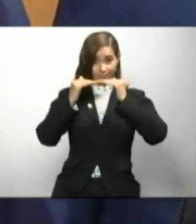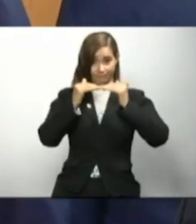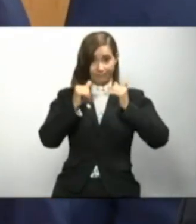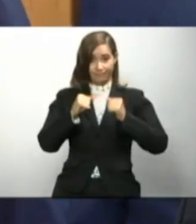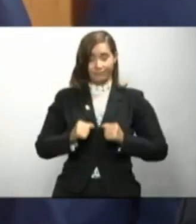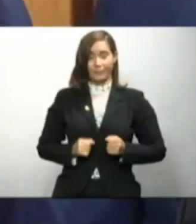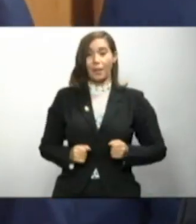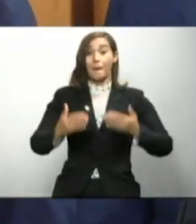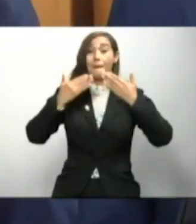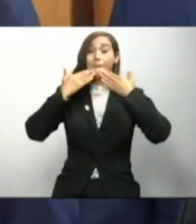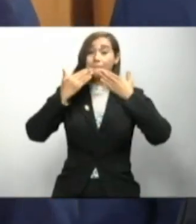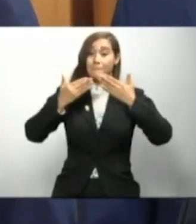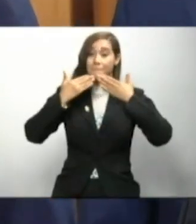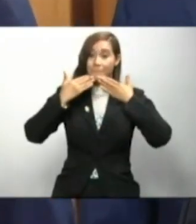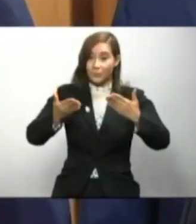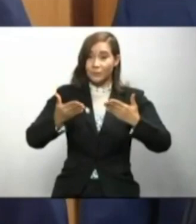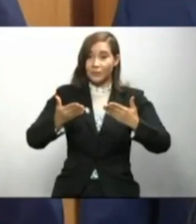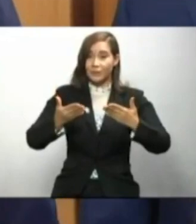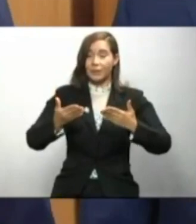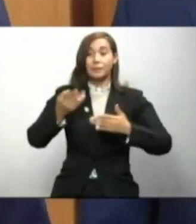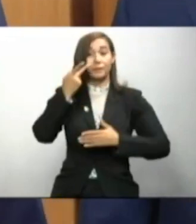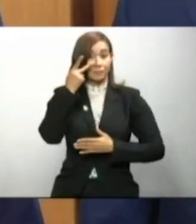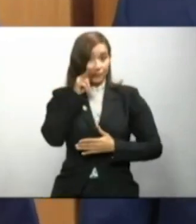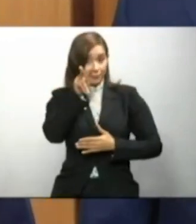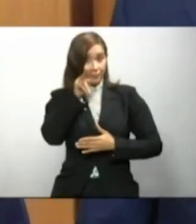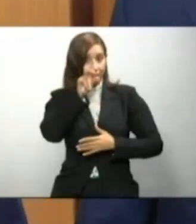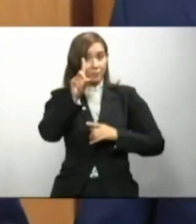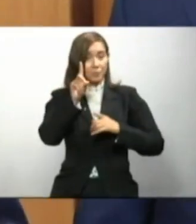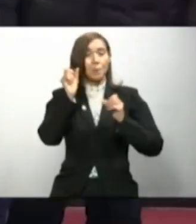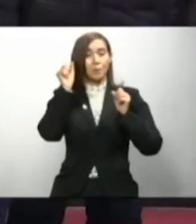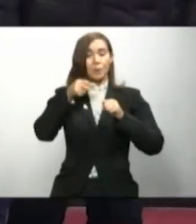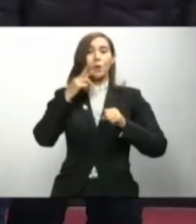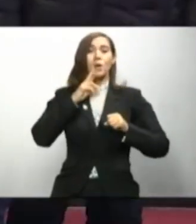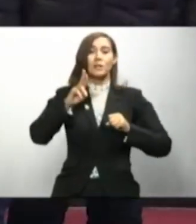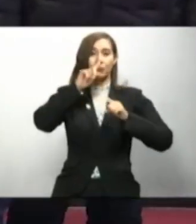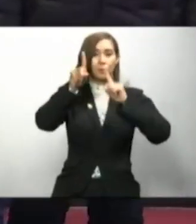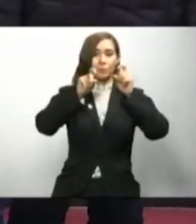muchas gracias y estamos pendiente de cualquier pregunta